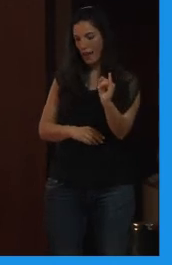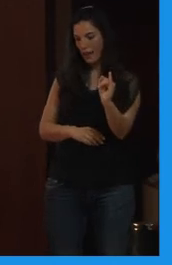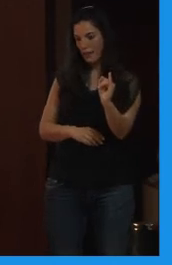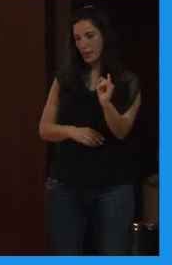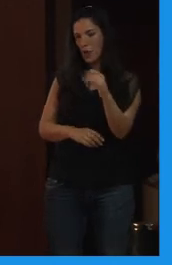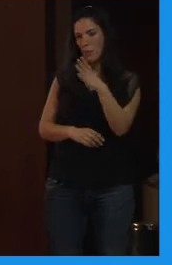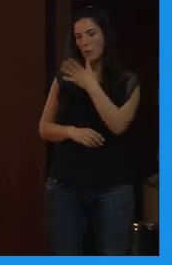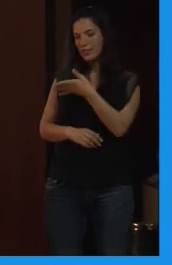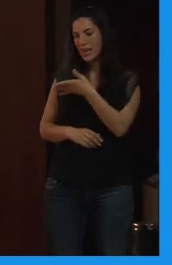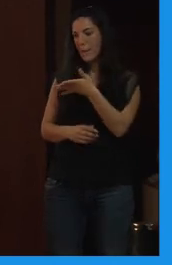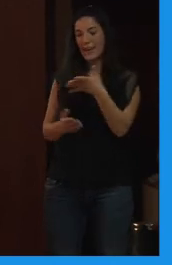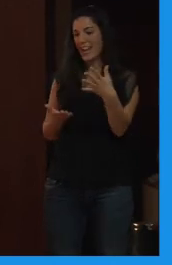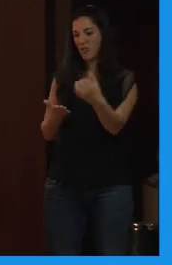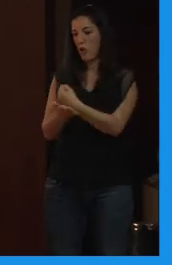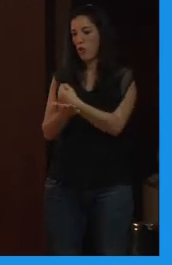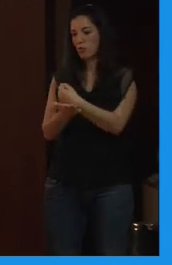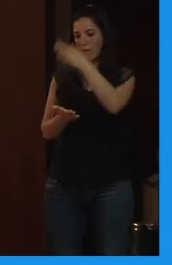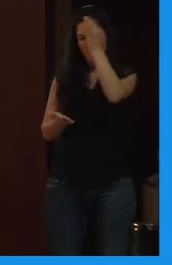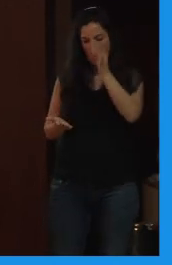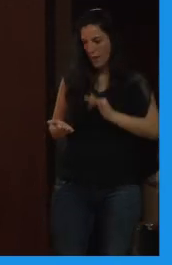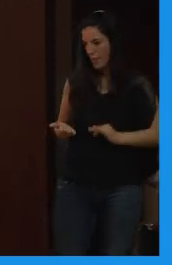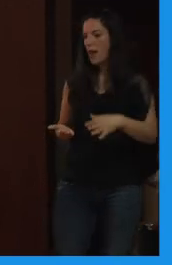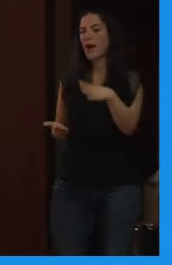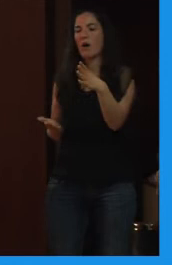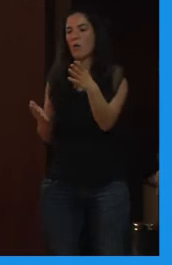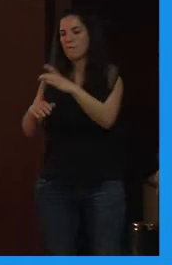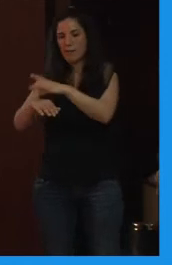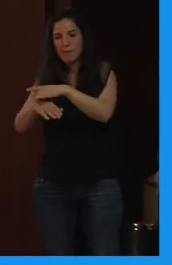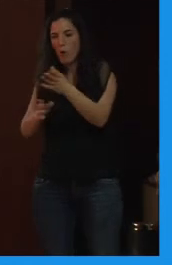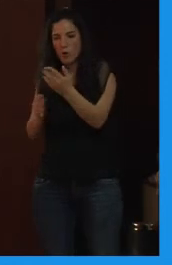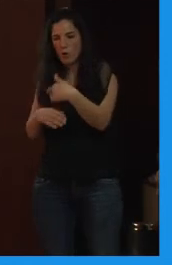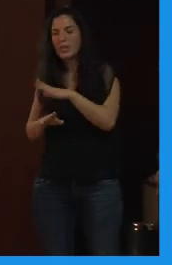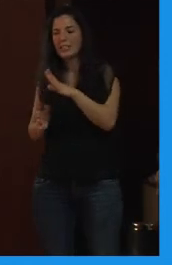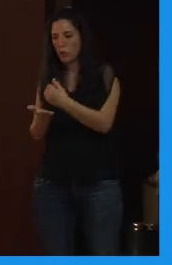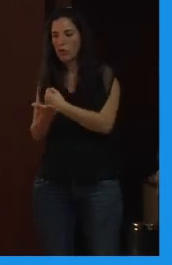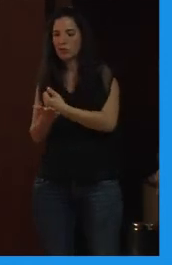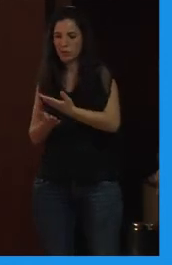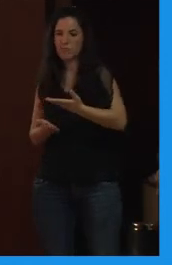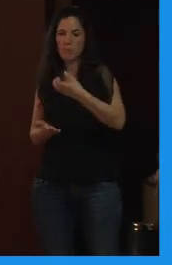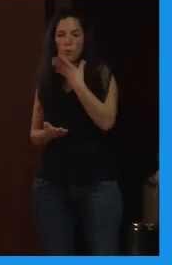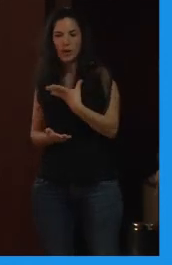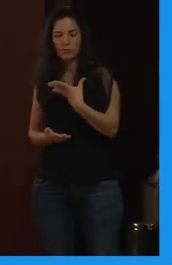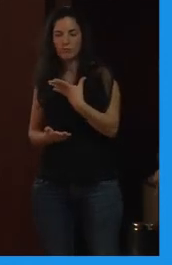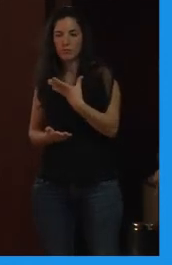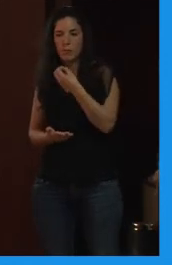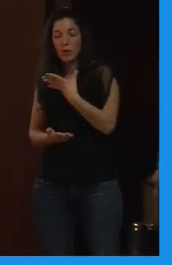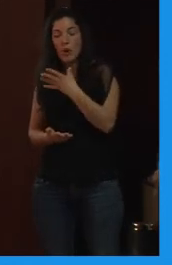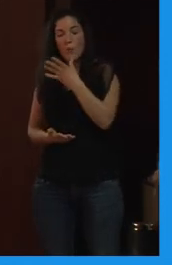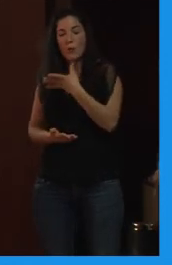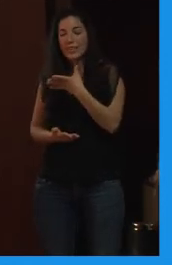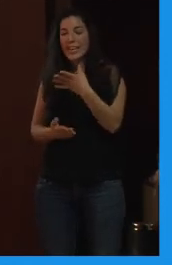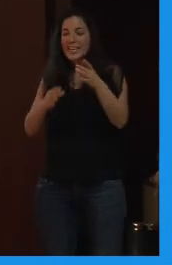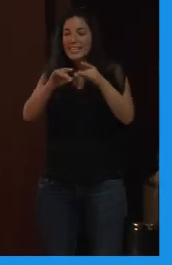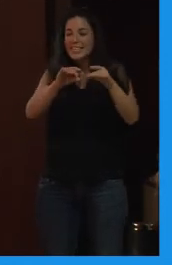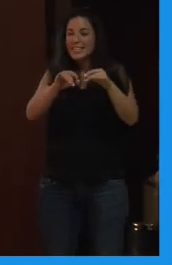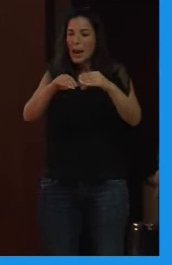mundo. Mismo en los comedores escolares siempre hay sal yodada, pero en casas muchas veces consumimos sal marina o